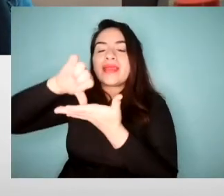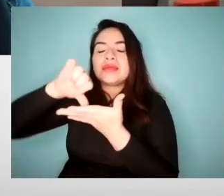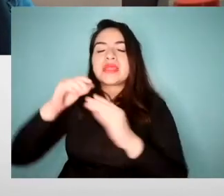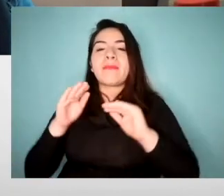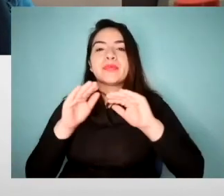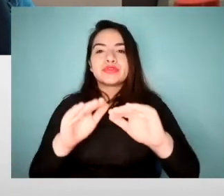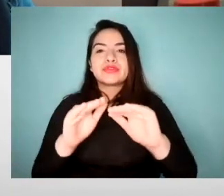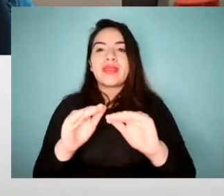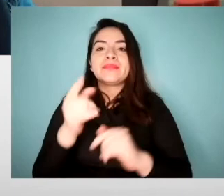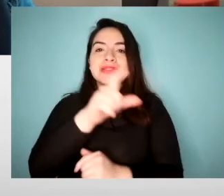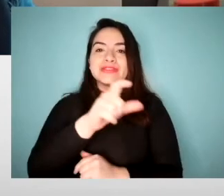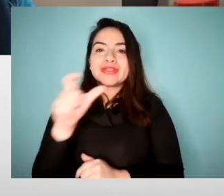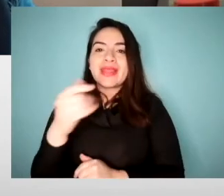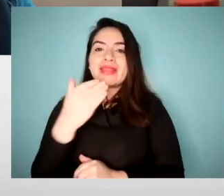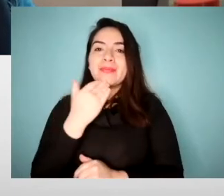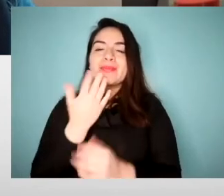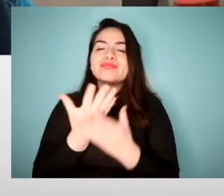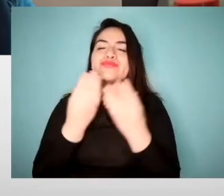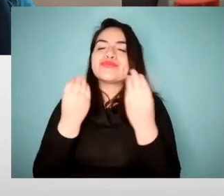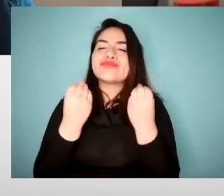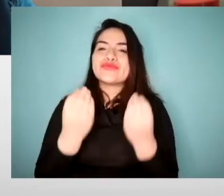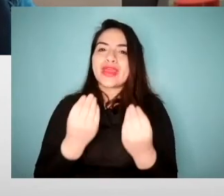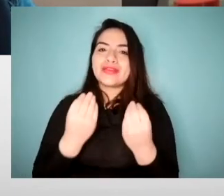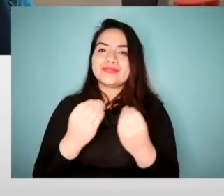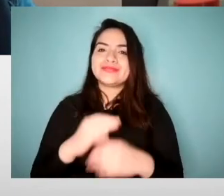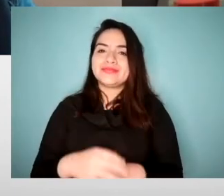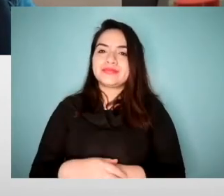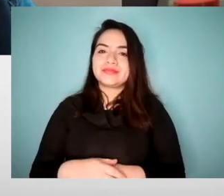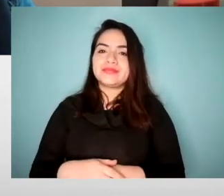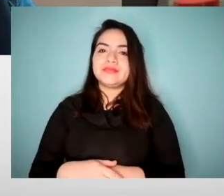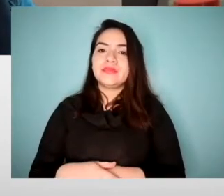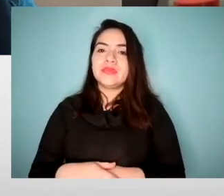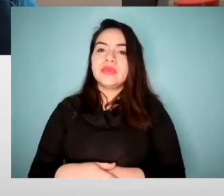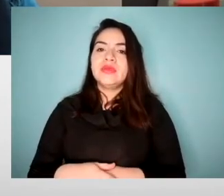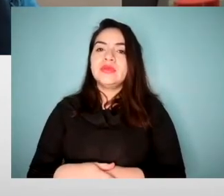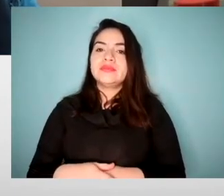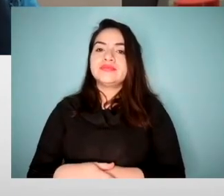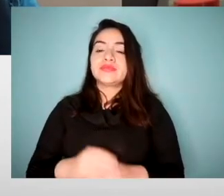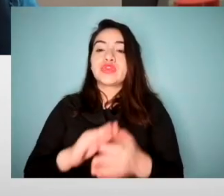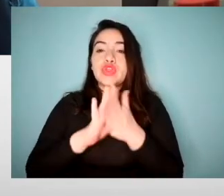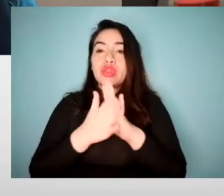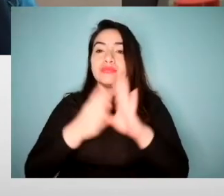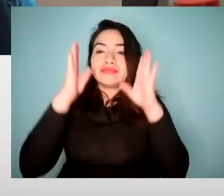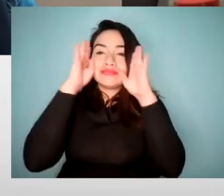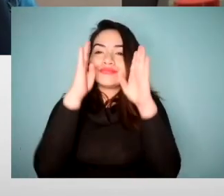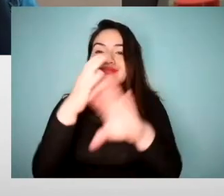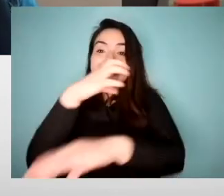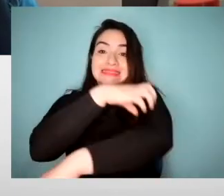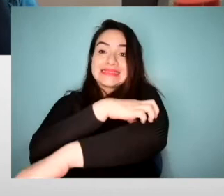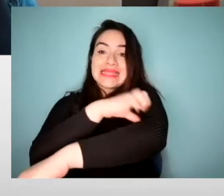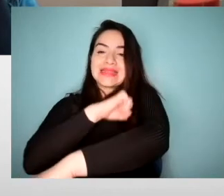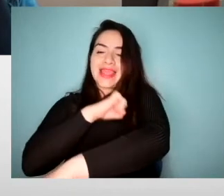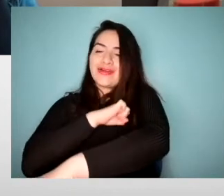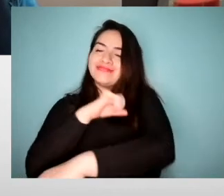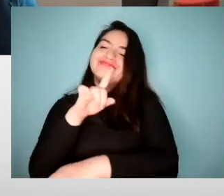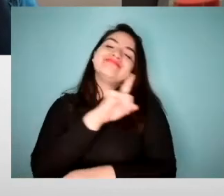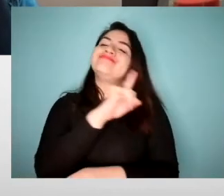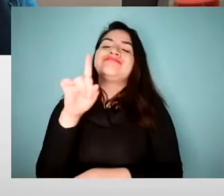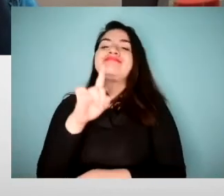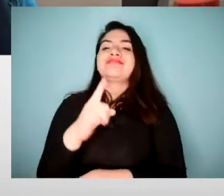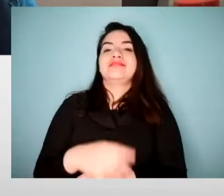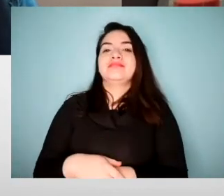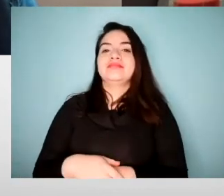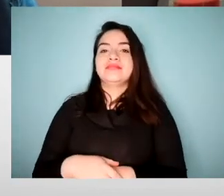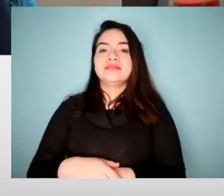regiones también hay gente muy buena, descentralizar un poco toda la potencia científica que está en Santiago y venir a hacer cosas